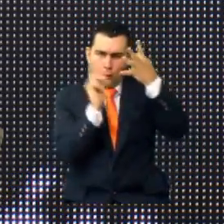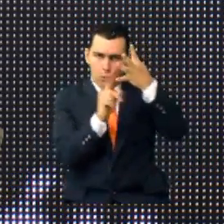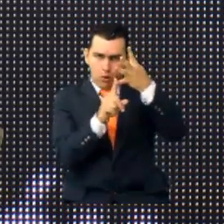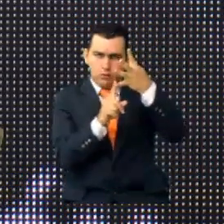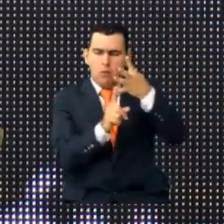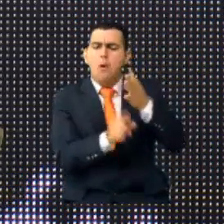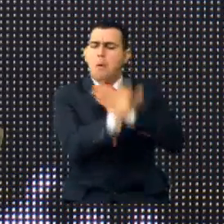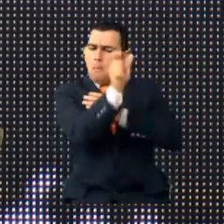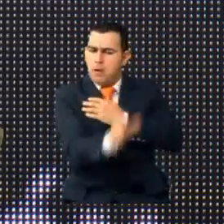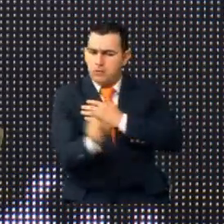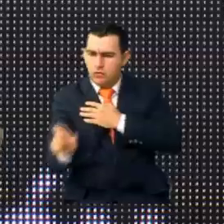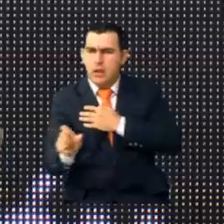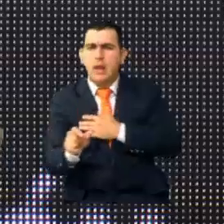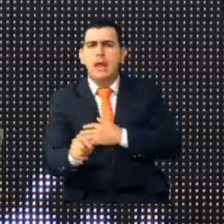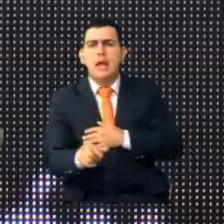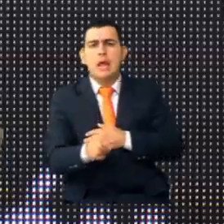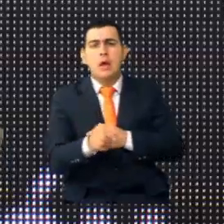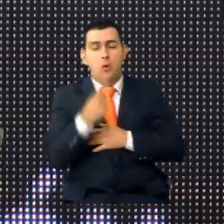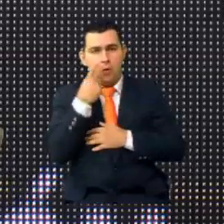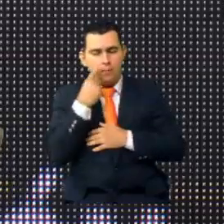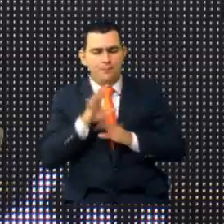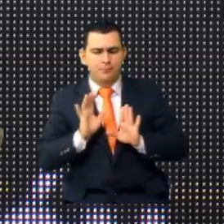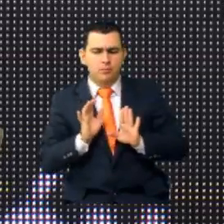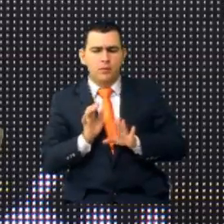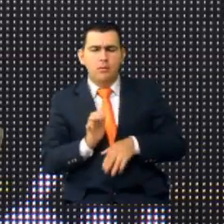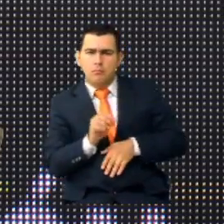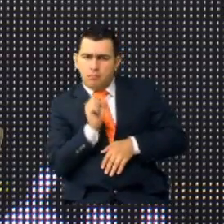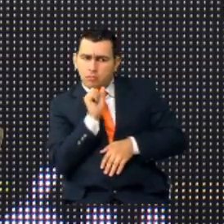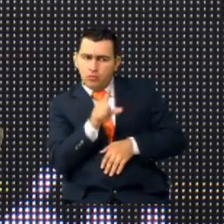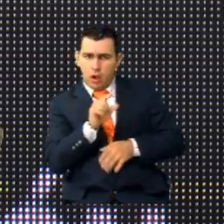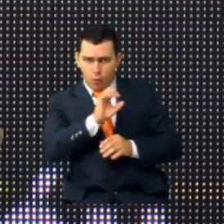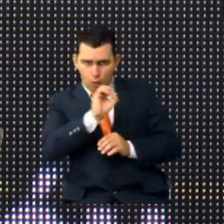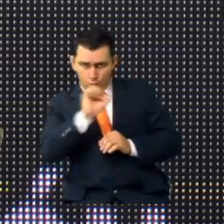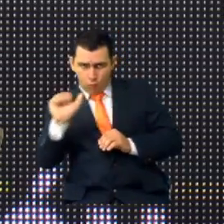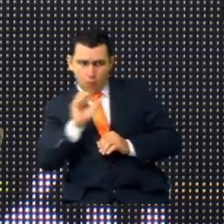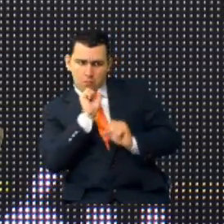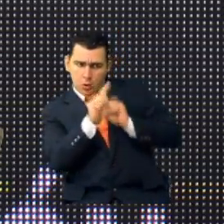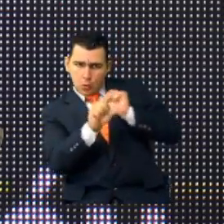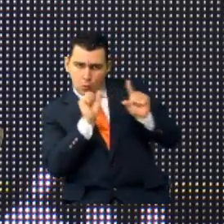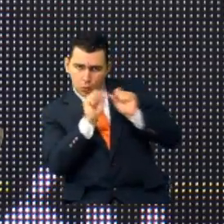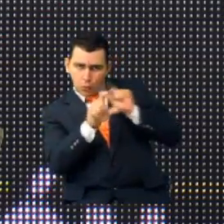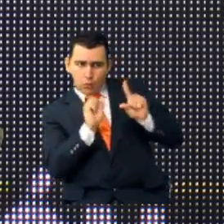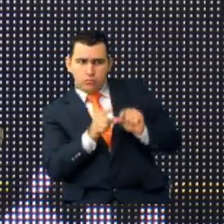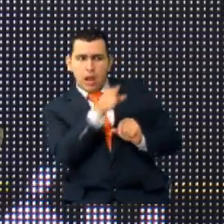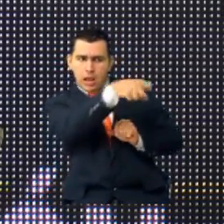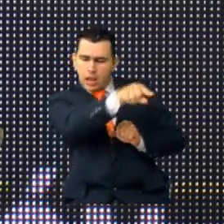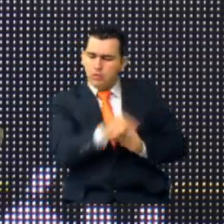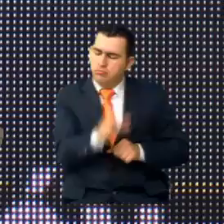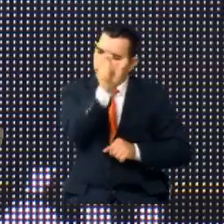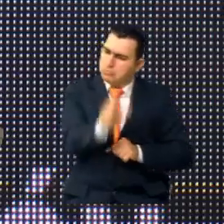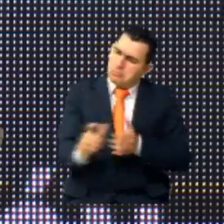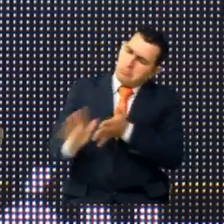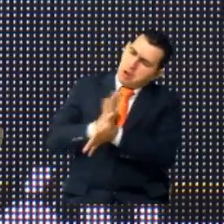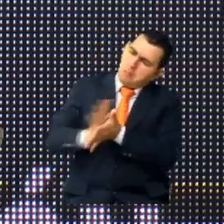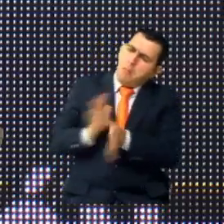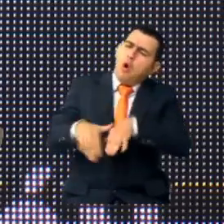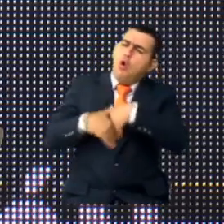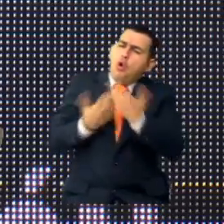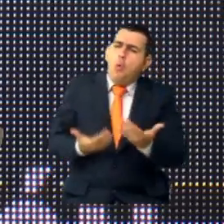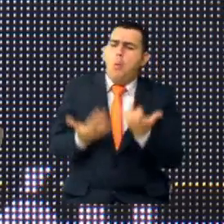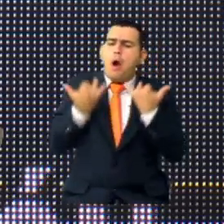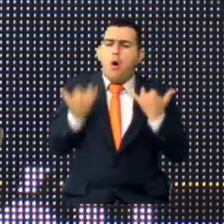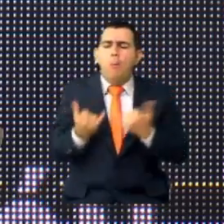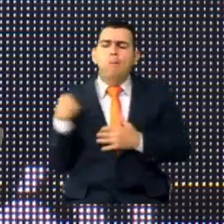candidatos y los en el cual los periodistas realizarán una pregunta a los diferentes candidatos acerca del acontecer político